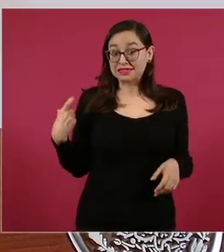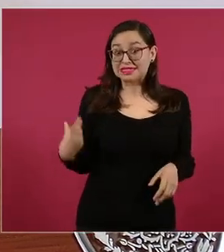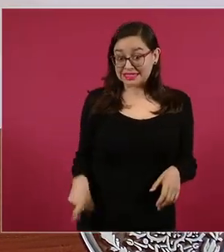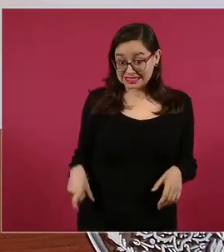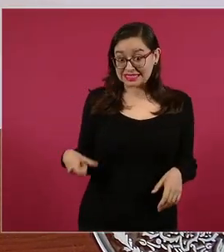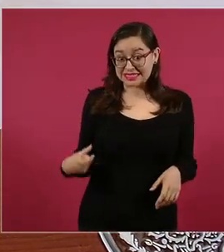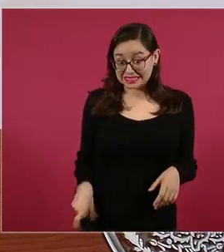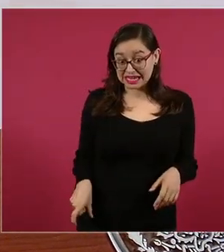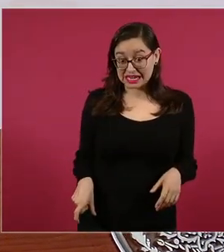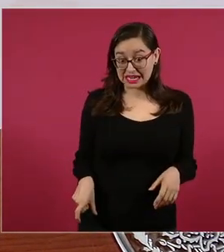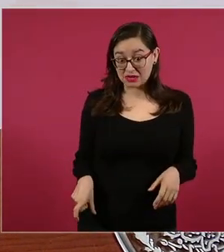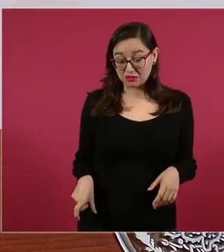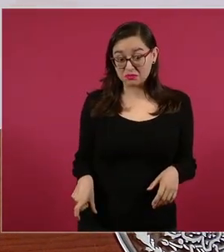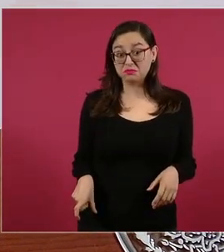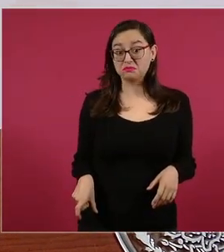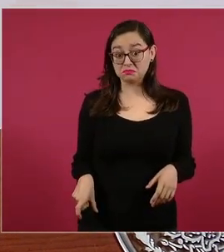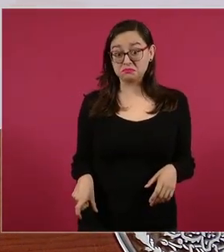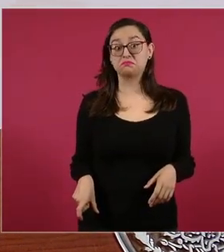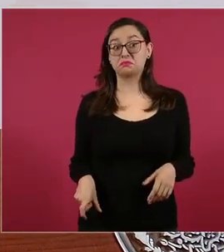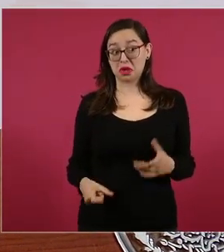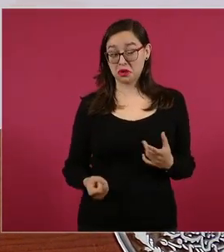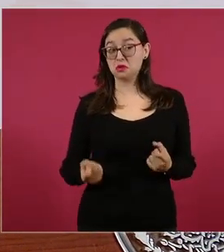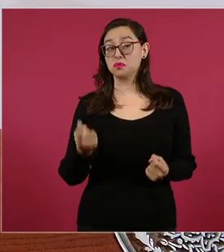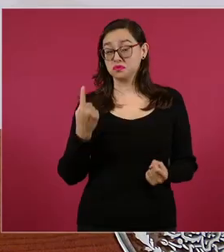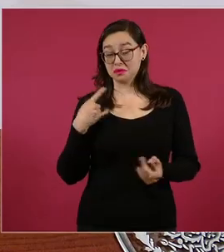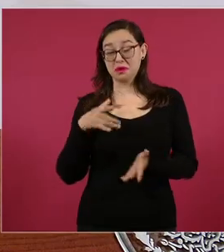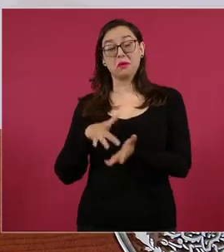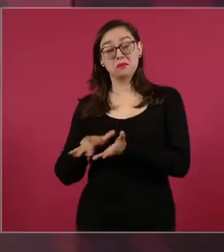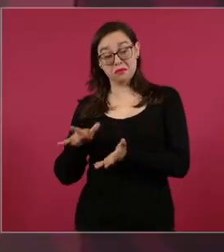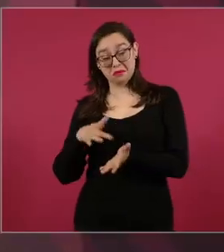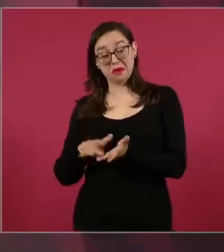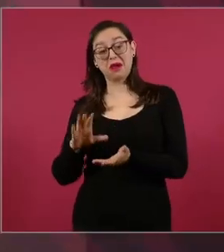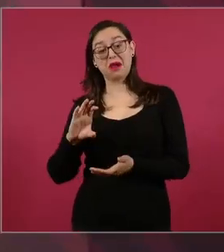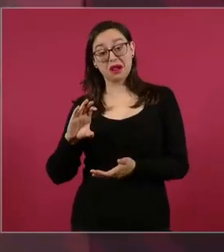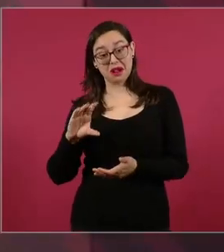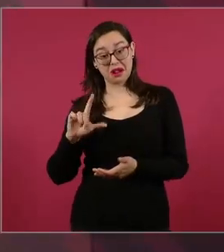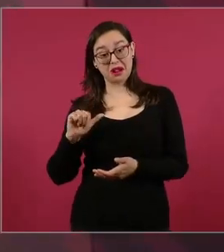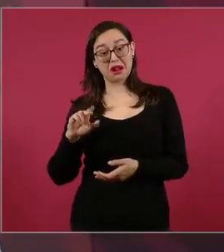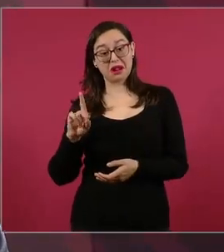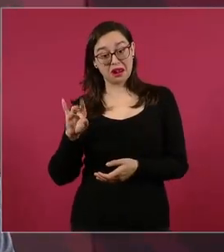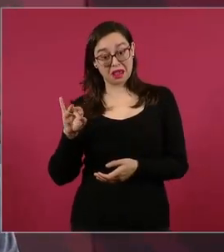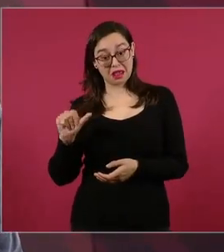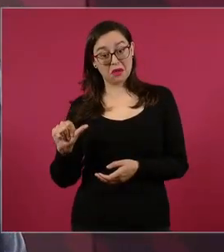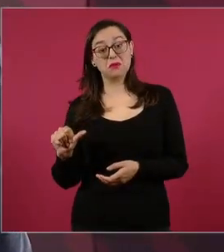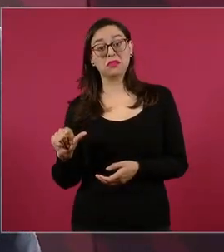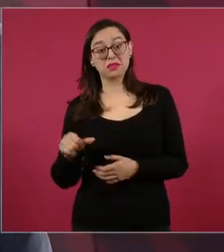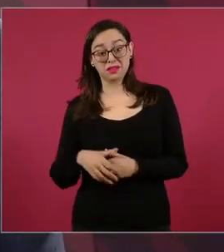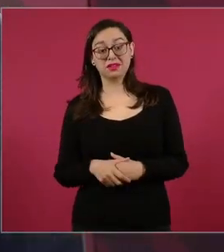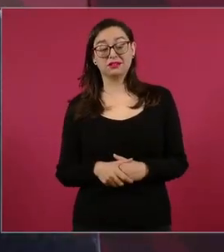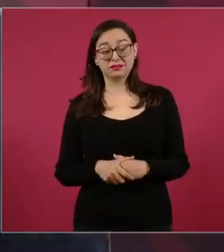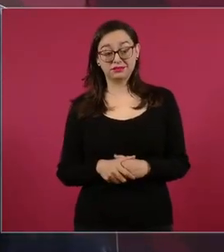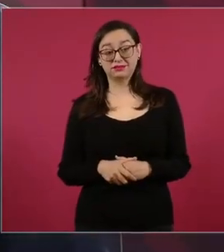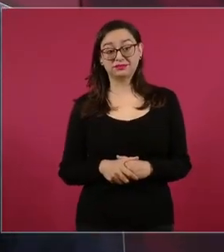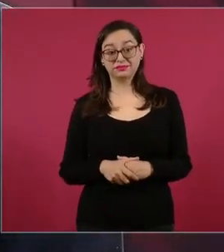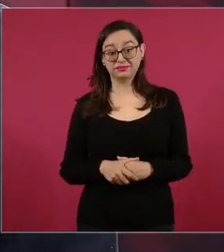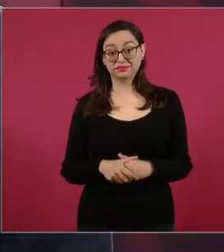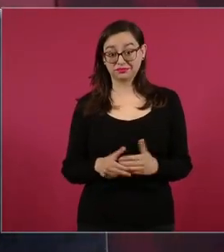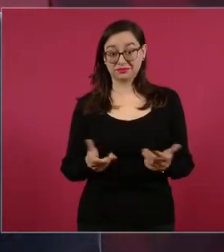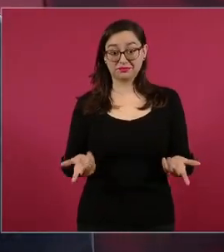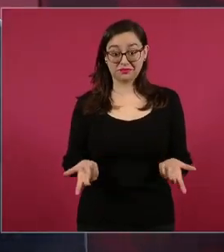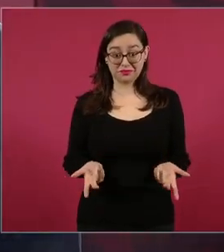de cada 10, 4. Y estamos hablando de un